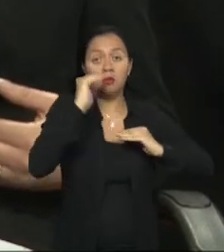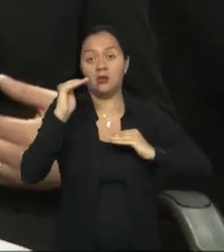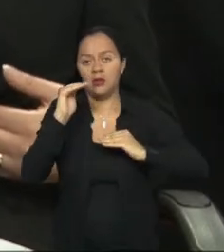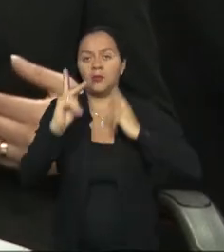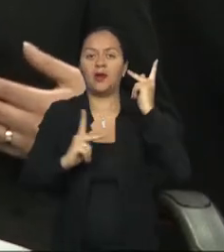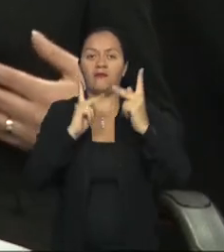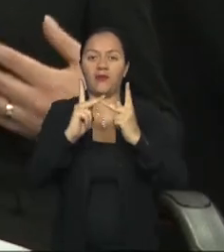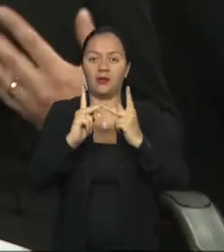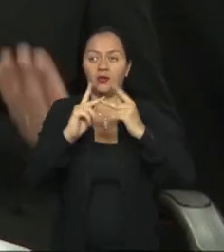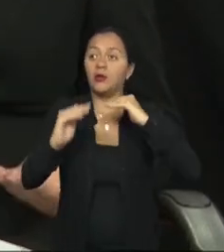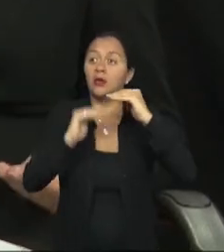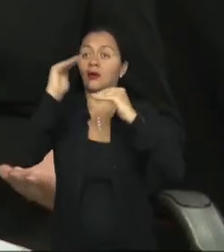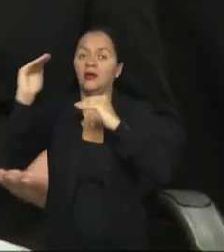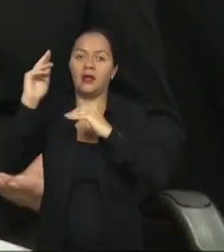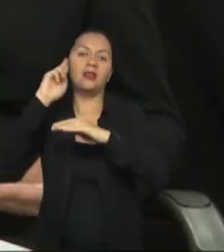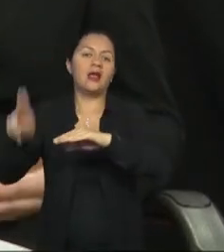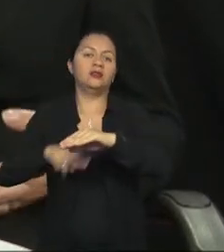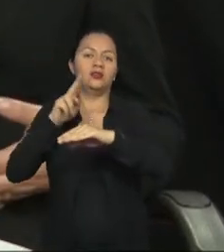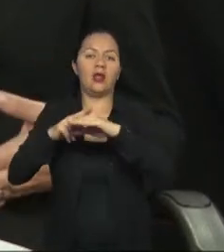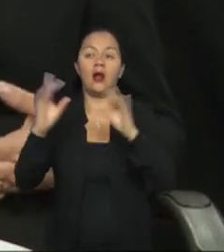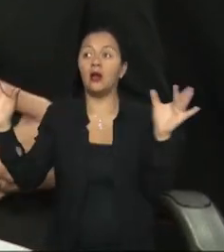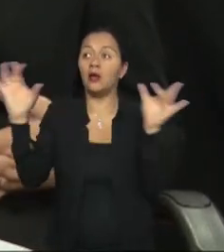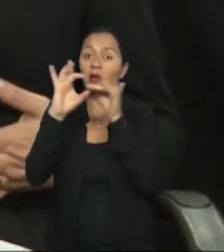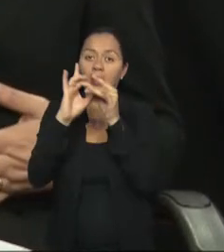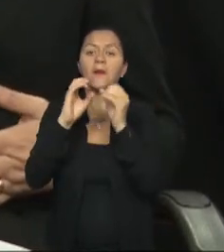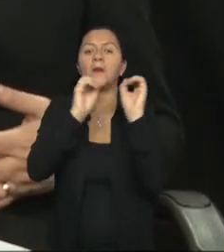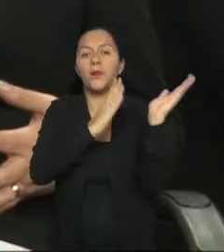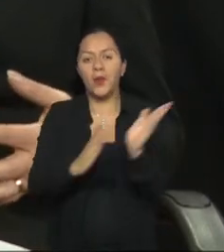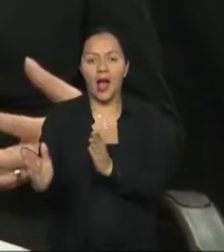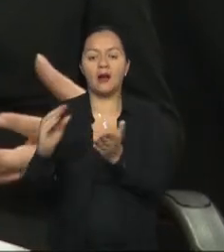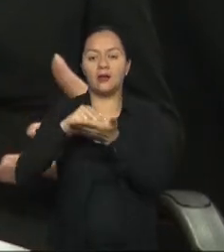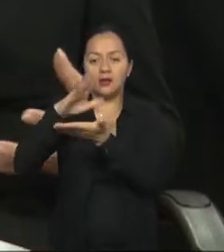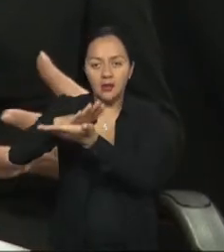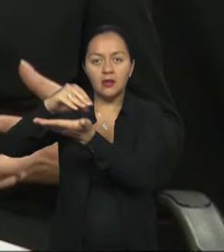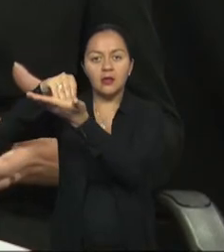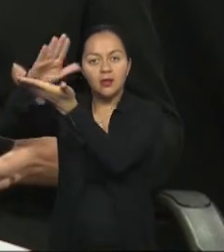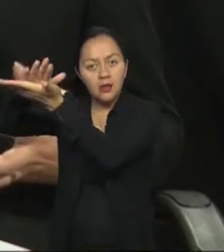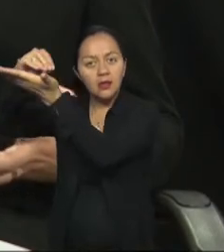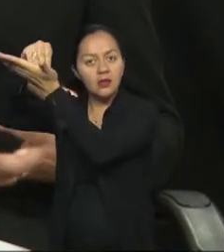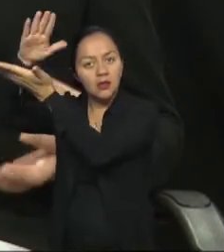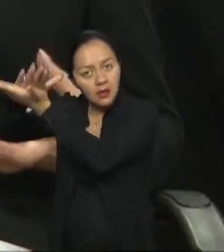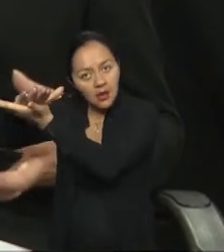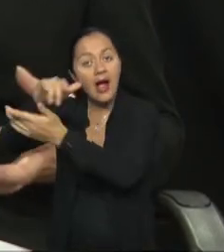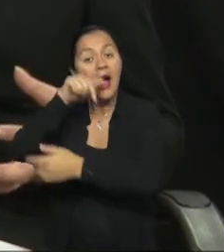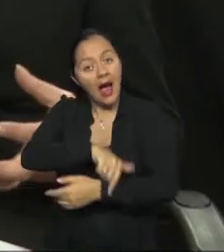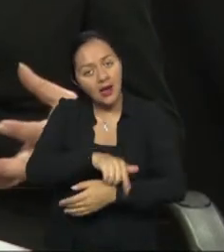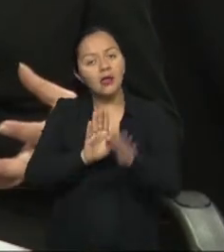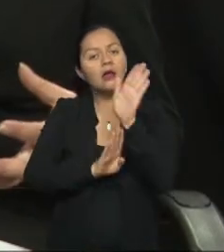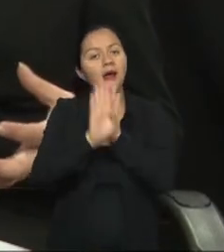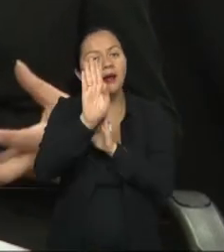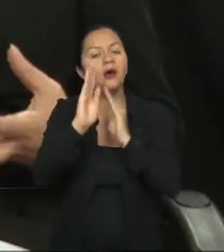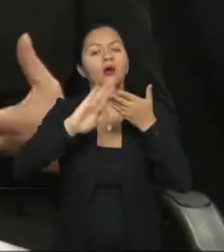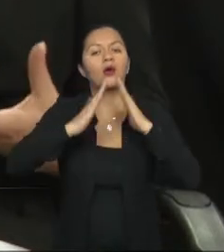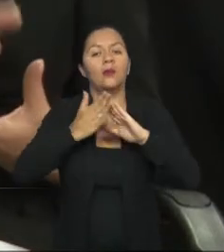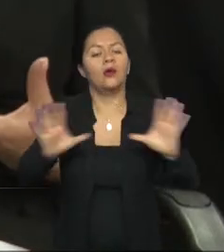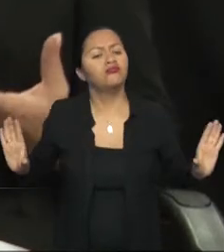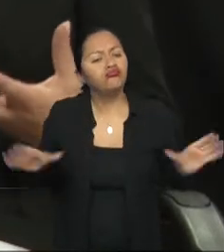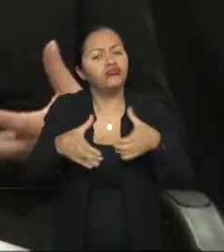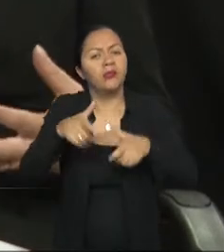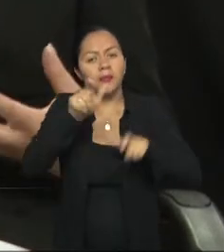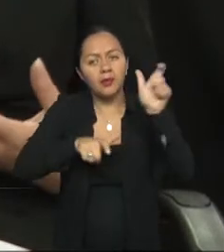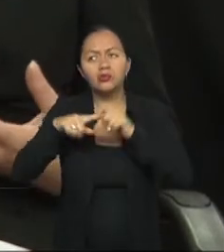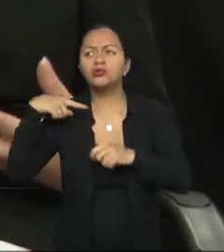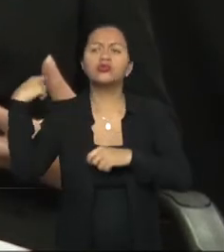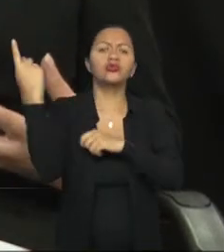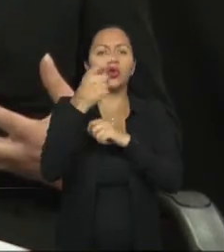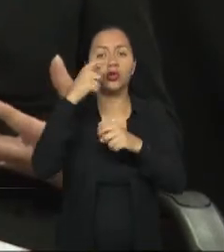apoyando, incluso han generado políticas al respecto del RBC. Entonces, aquí tendremos un conjunto de personas de todos